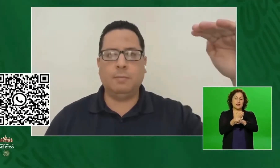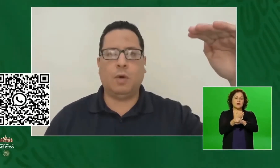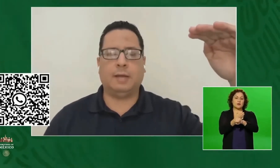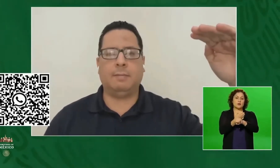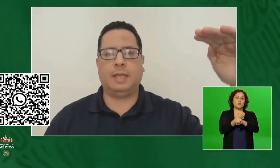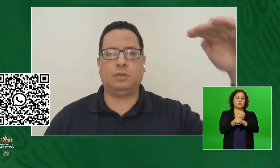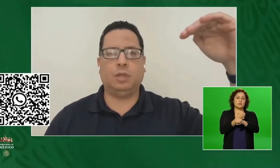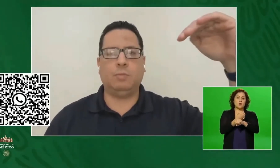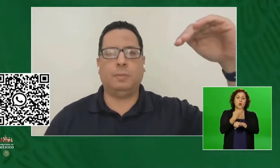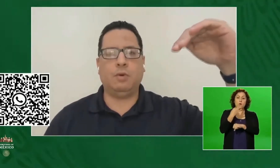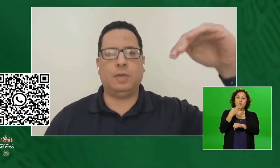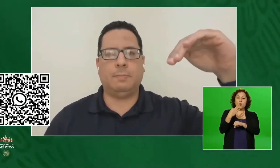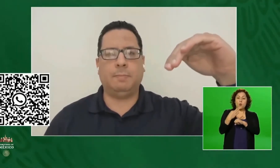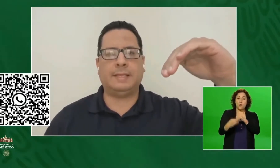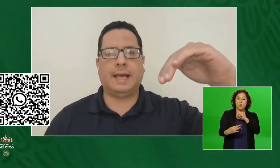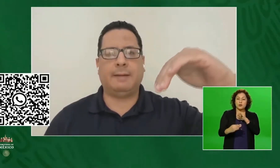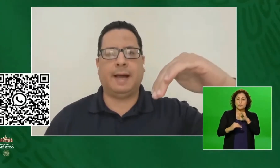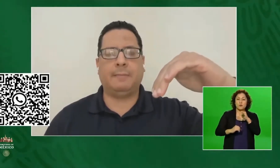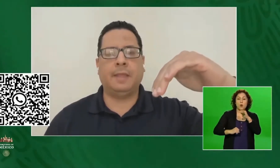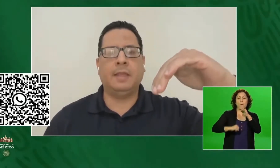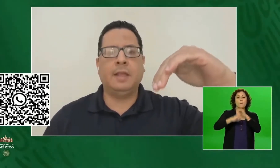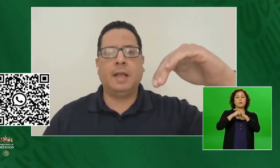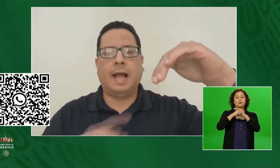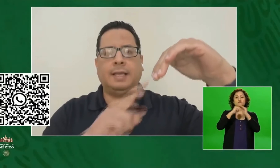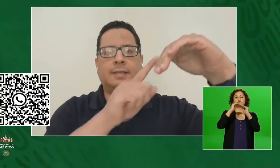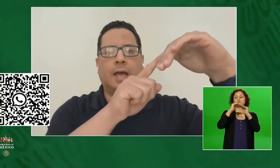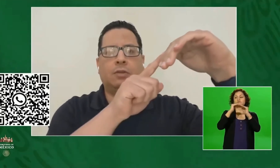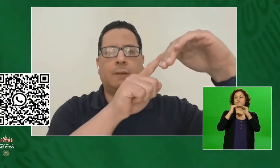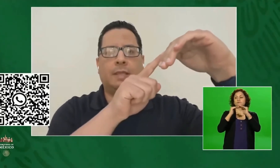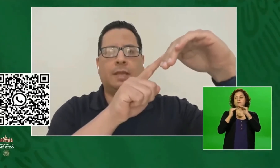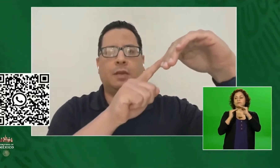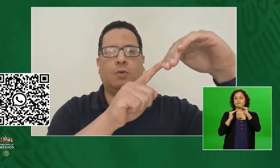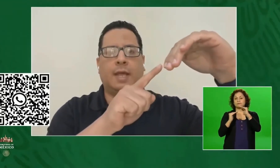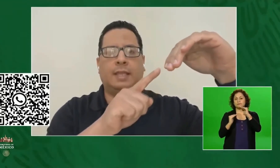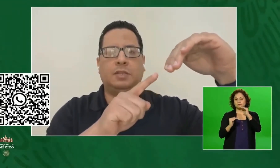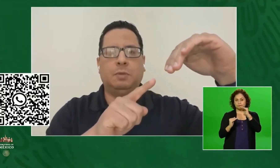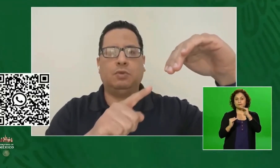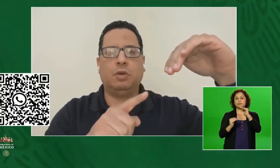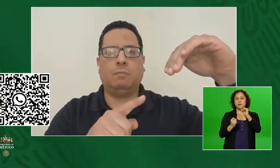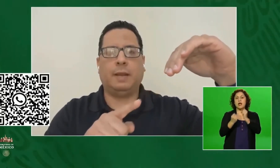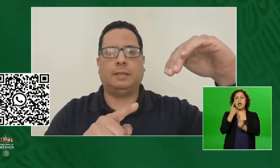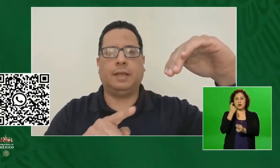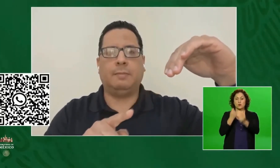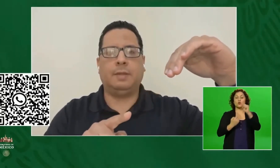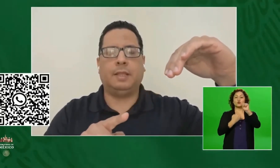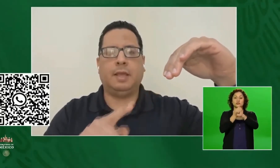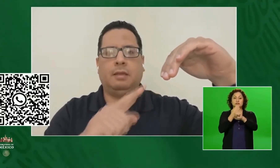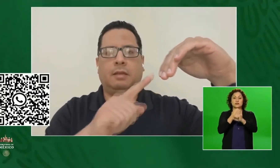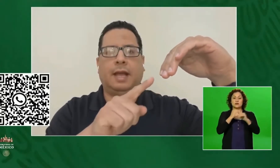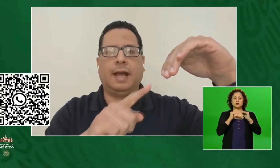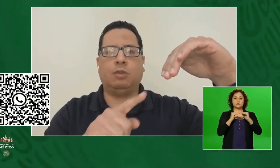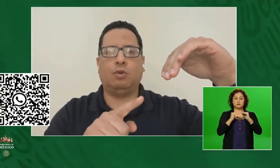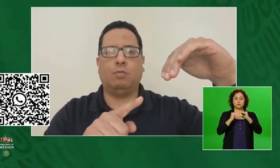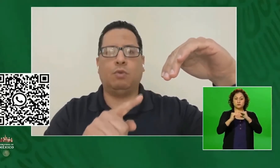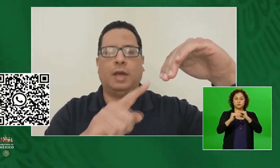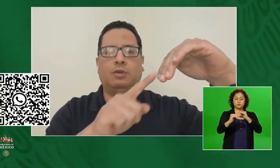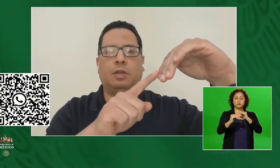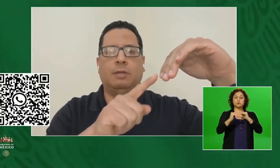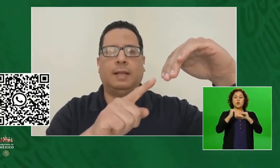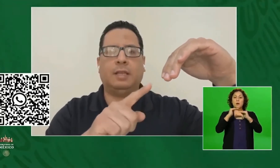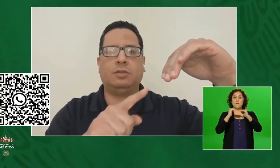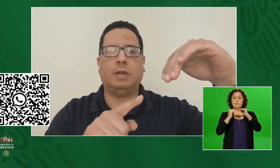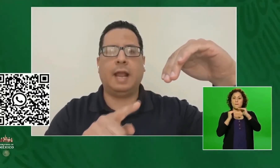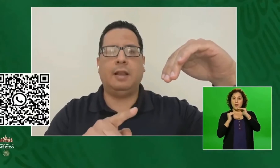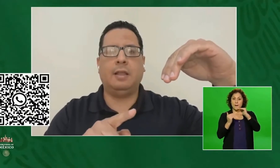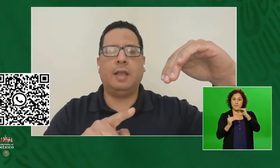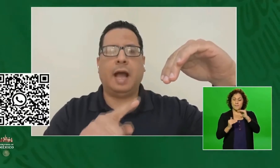su último acme, de su último pico, y empieza a bajar, hay estados que mantienen una disminución prácticamente llegando, como lo ha